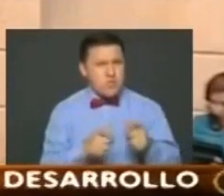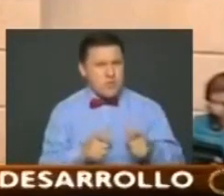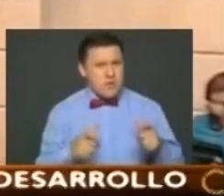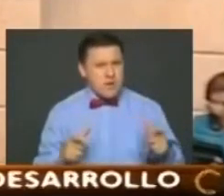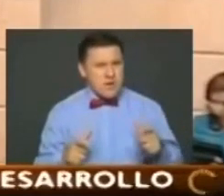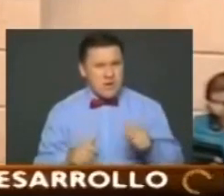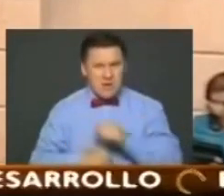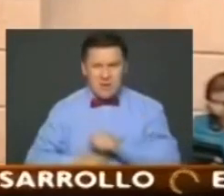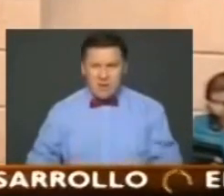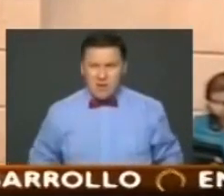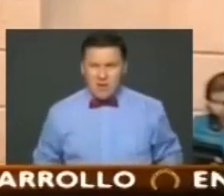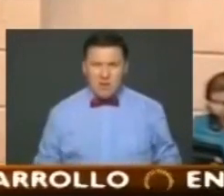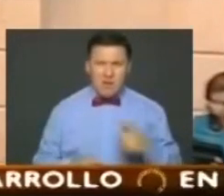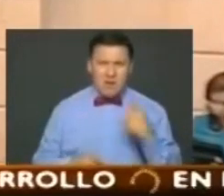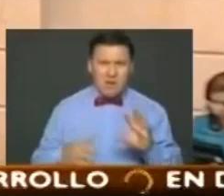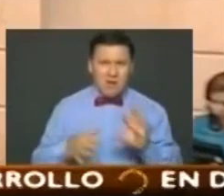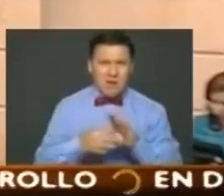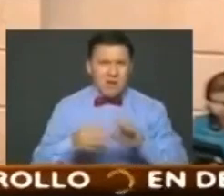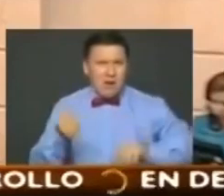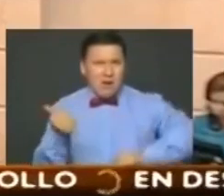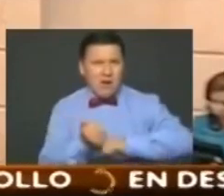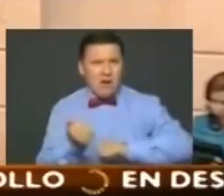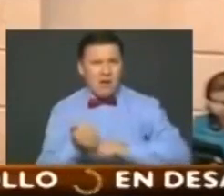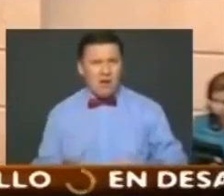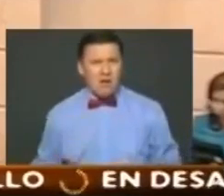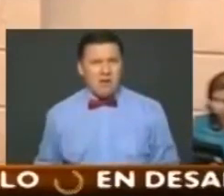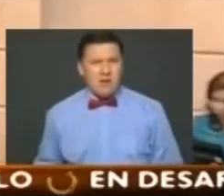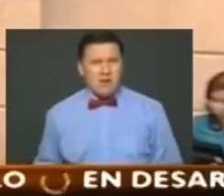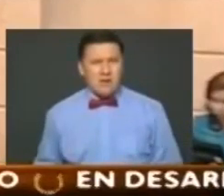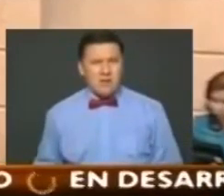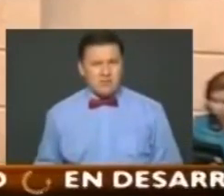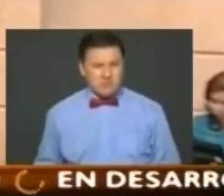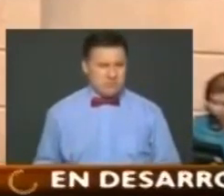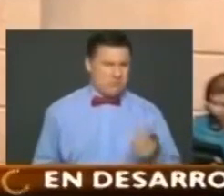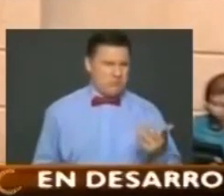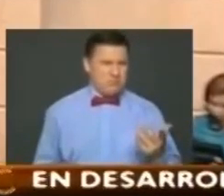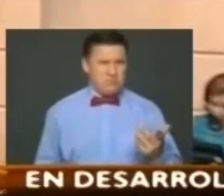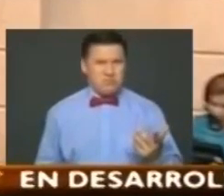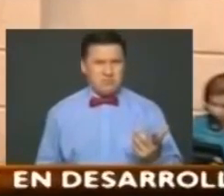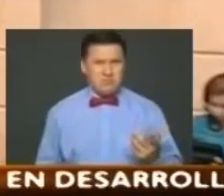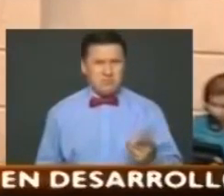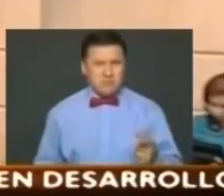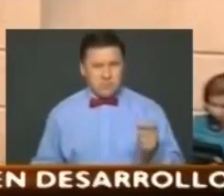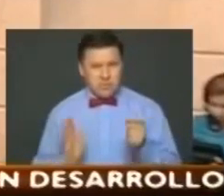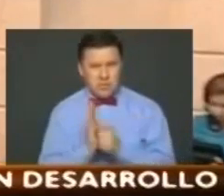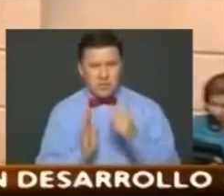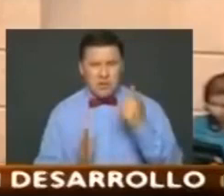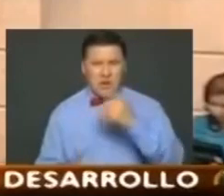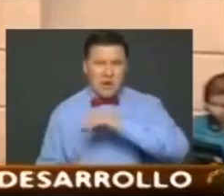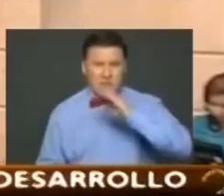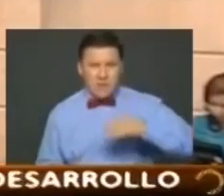paramilitares. Y para mostrar la actitud complaciente, por lo menos complaciente, de la gobernación de